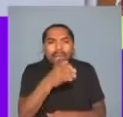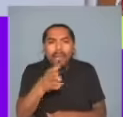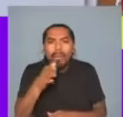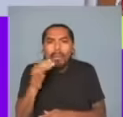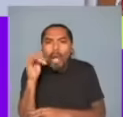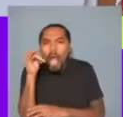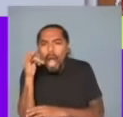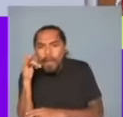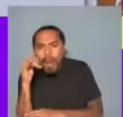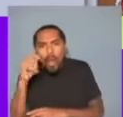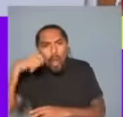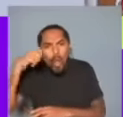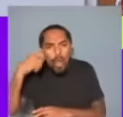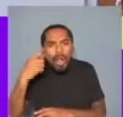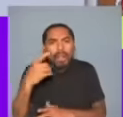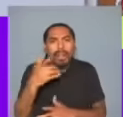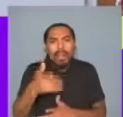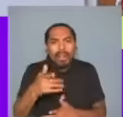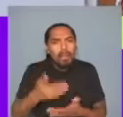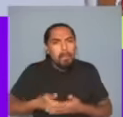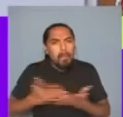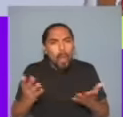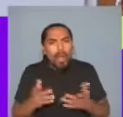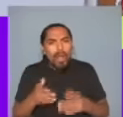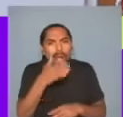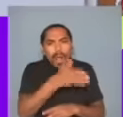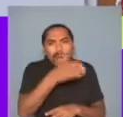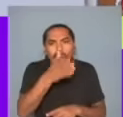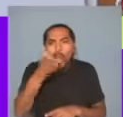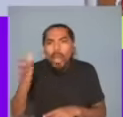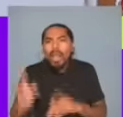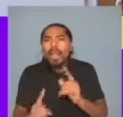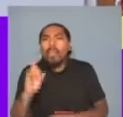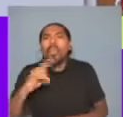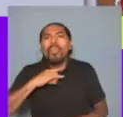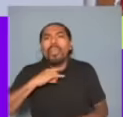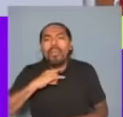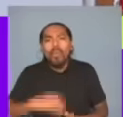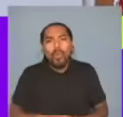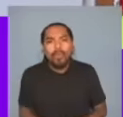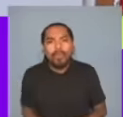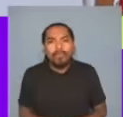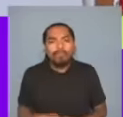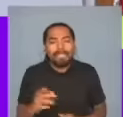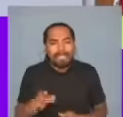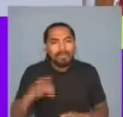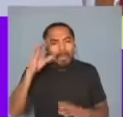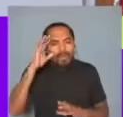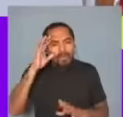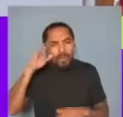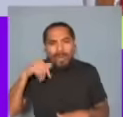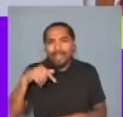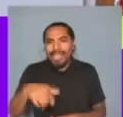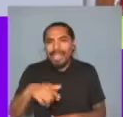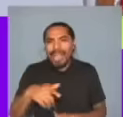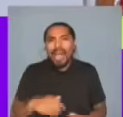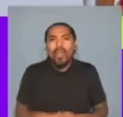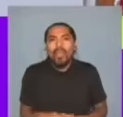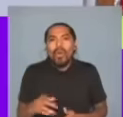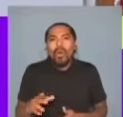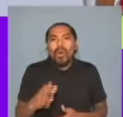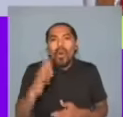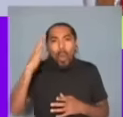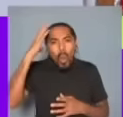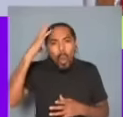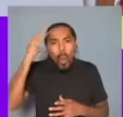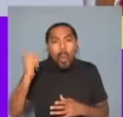lo que mostraban recién ahí, que era la recorrida que hacían siempre al norte con Luis. Eso me olvidaba, el Luisito Batallano fue el camarógrafo toda la vida. Sí,